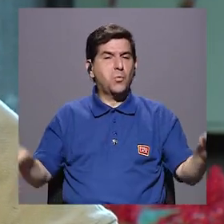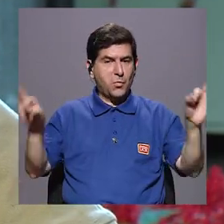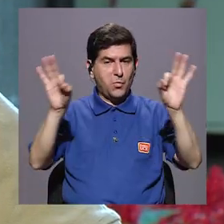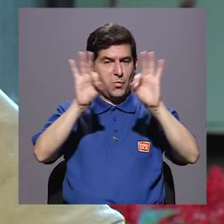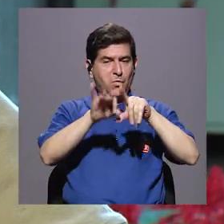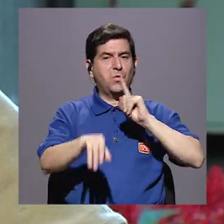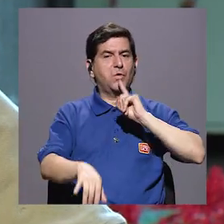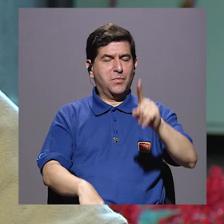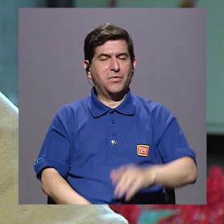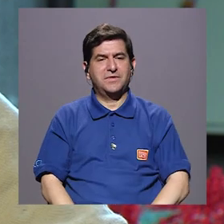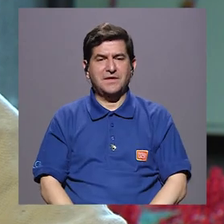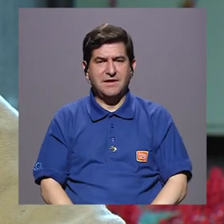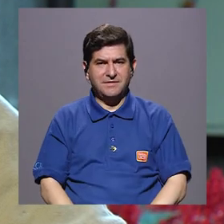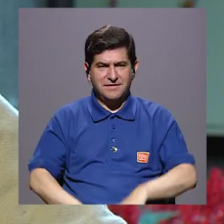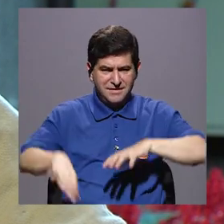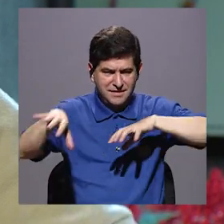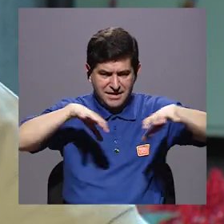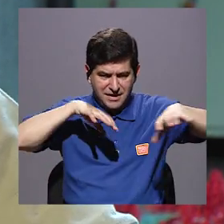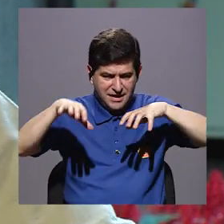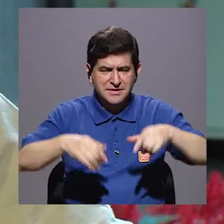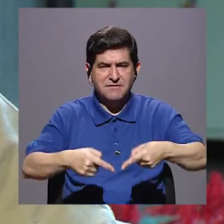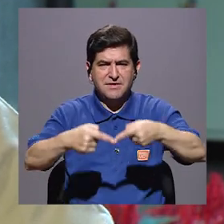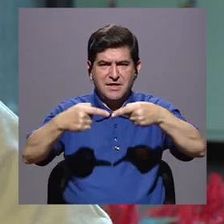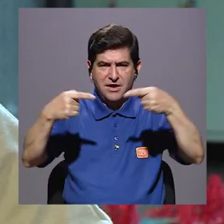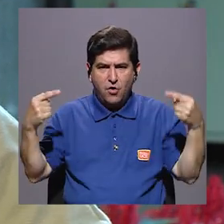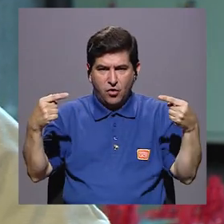importante indicar que el ejercicio de